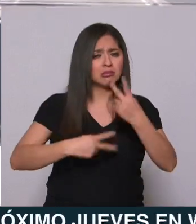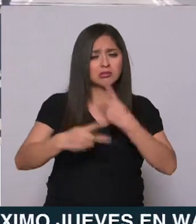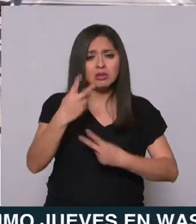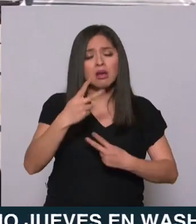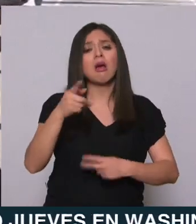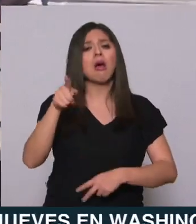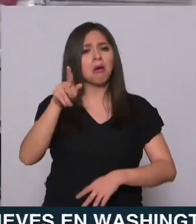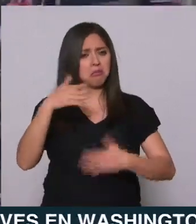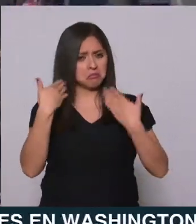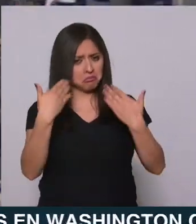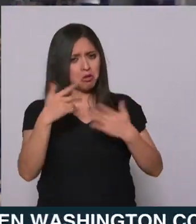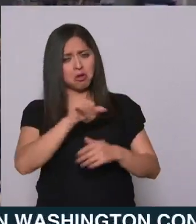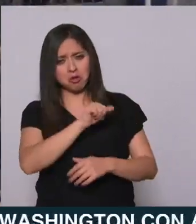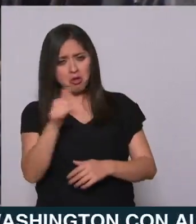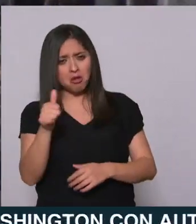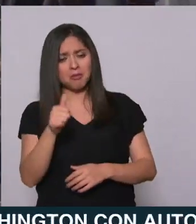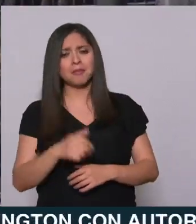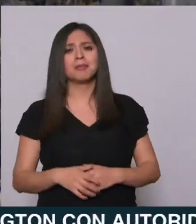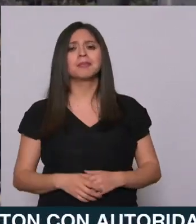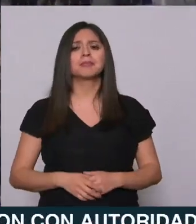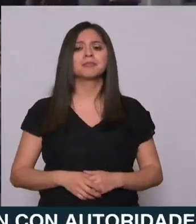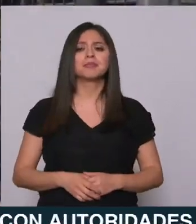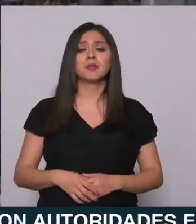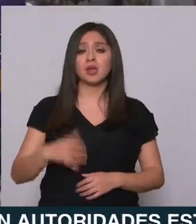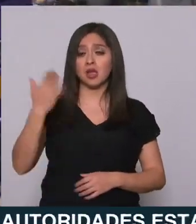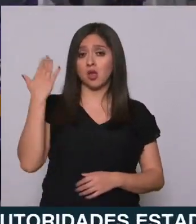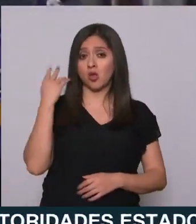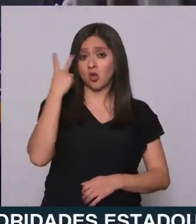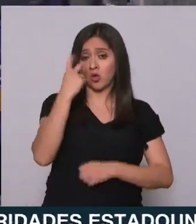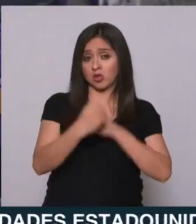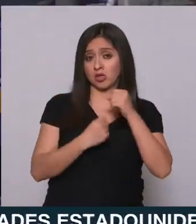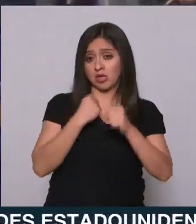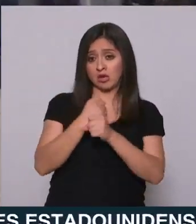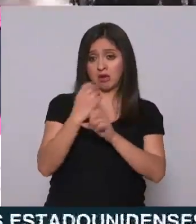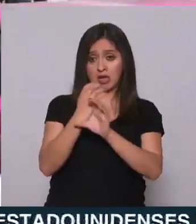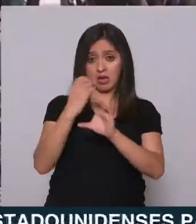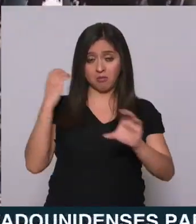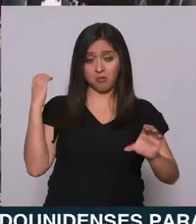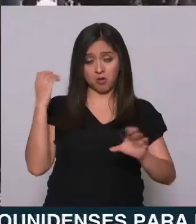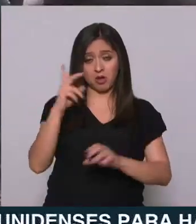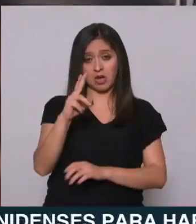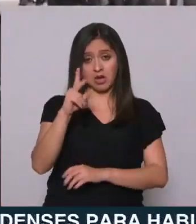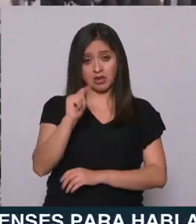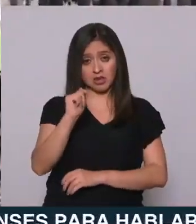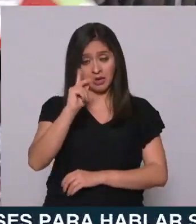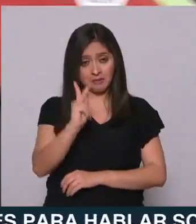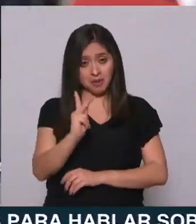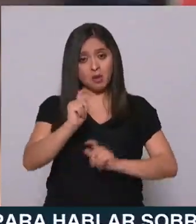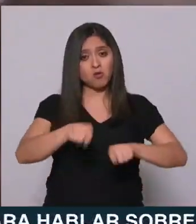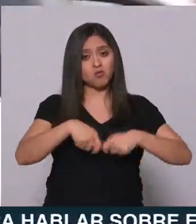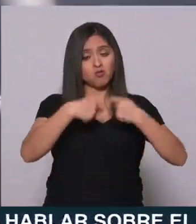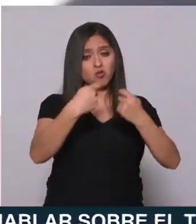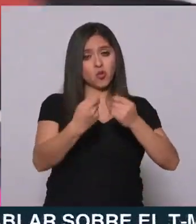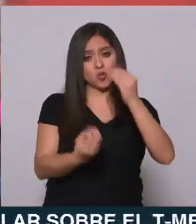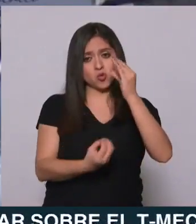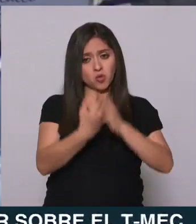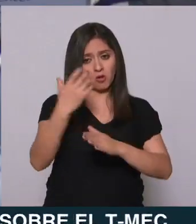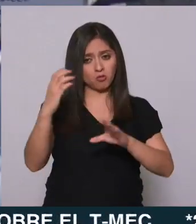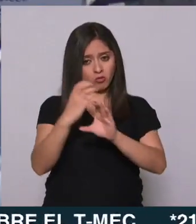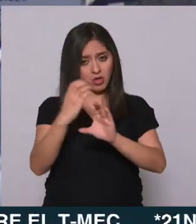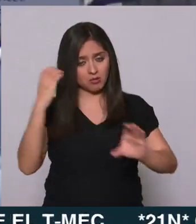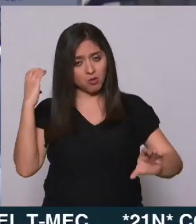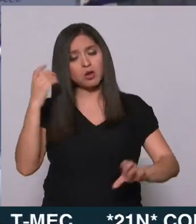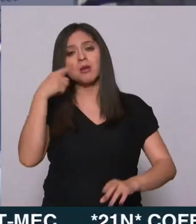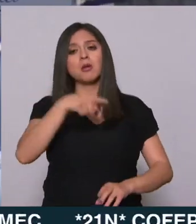lo demás está bien. Hace apenas 2 años, el sistema de autobuses RTP adquirió nuevas unidades, según el Plan Estratégico